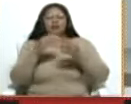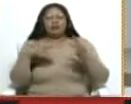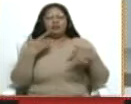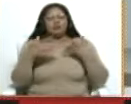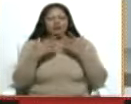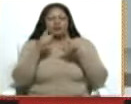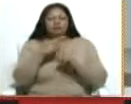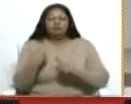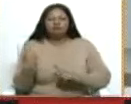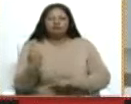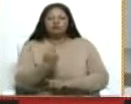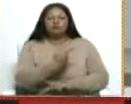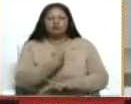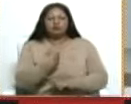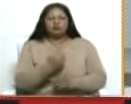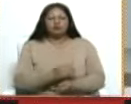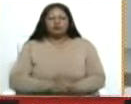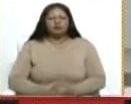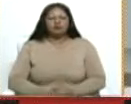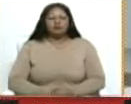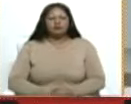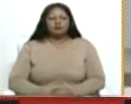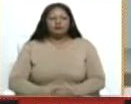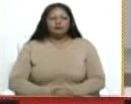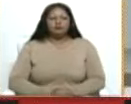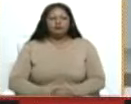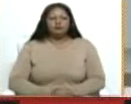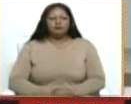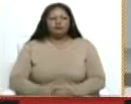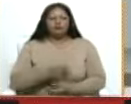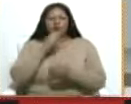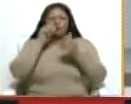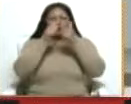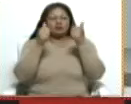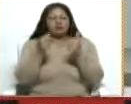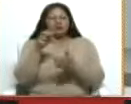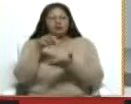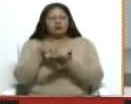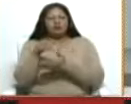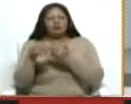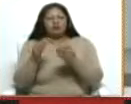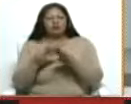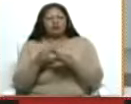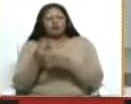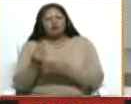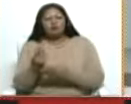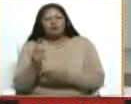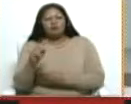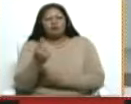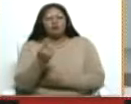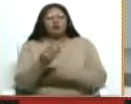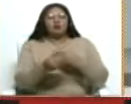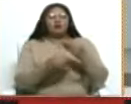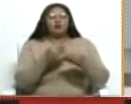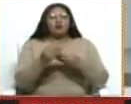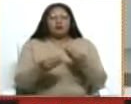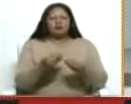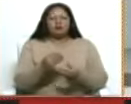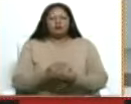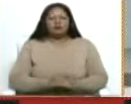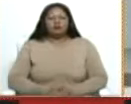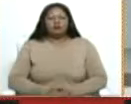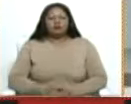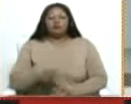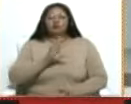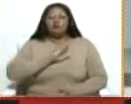su entorno, que no es un artista que se va a montar en un escenario, o por qué no, pero principalmente lo hace en su